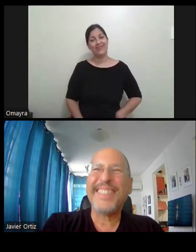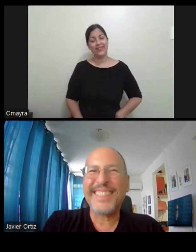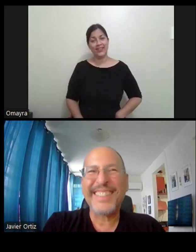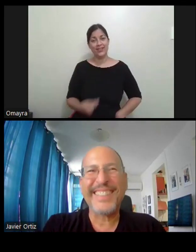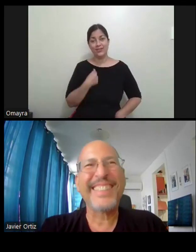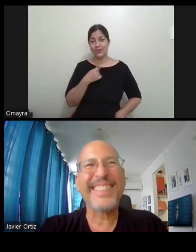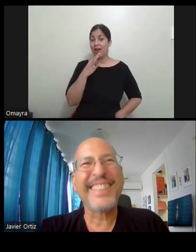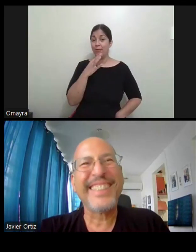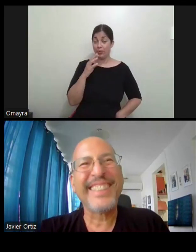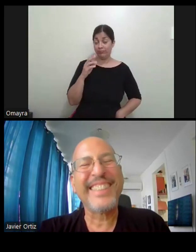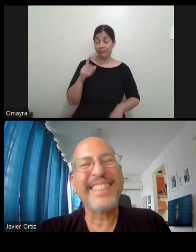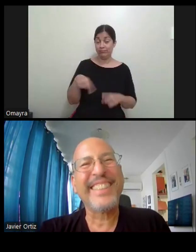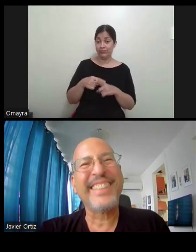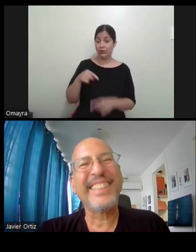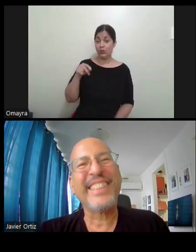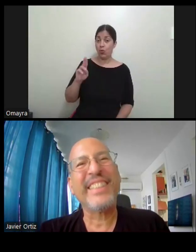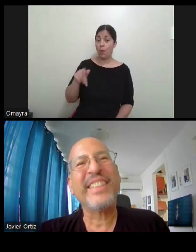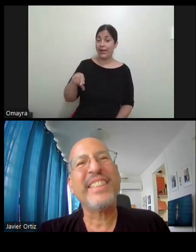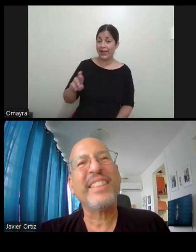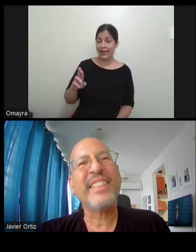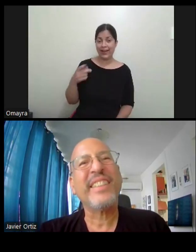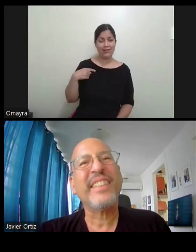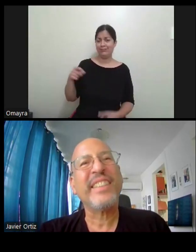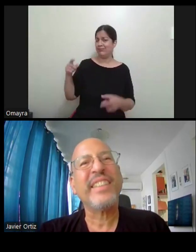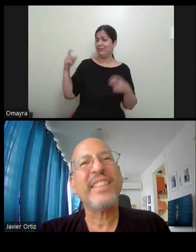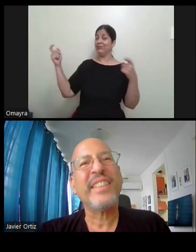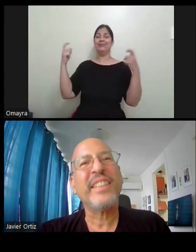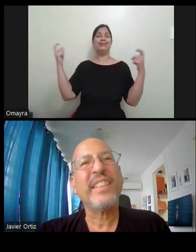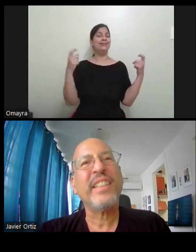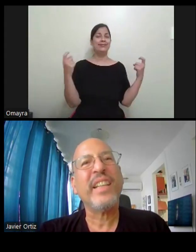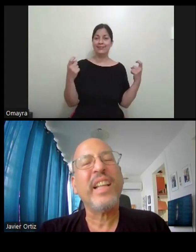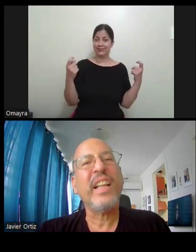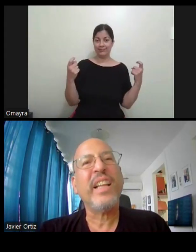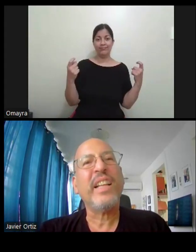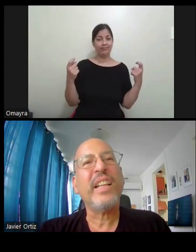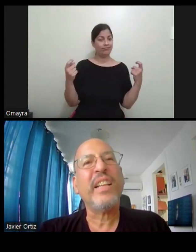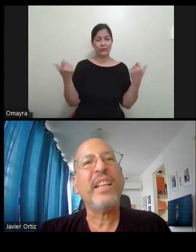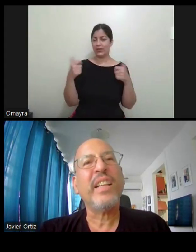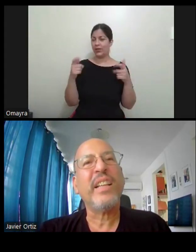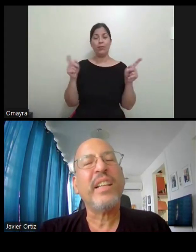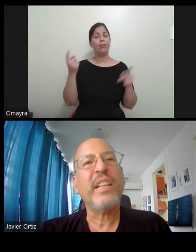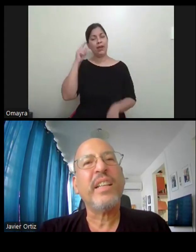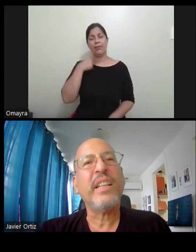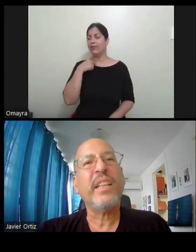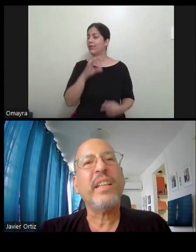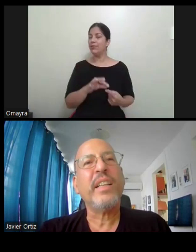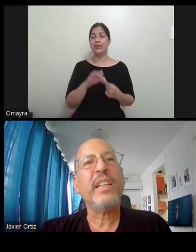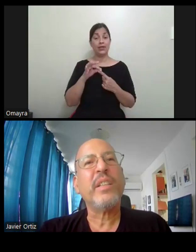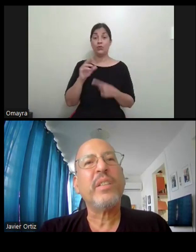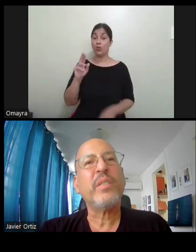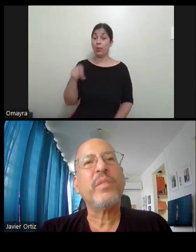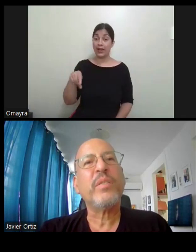hablo de la UPR, ¿verdad? Con bombos y platillos donde quiera que voy. Para mí fue bien especial, bien especial. En la